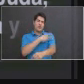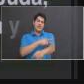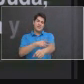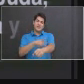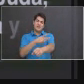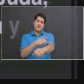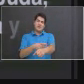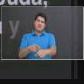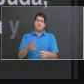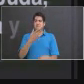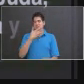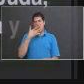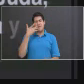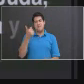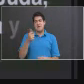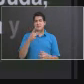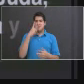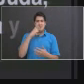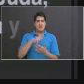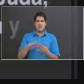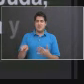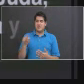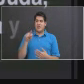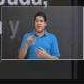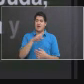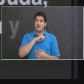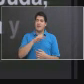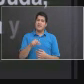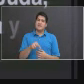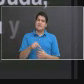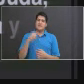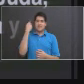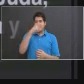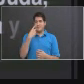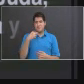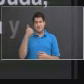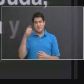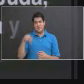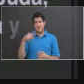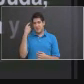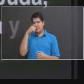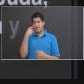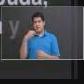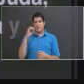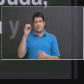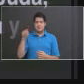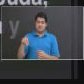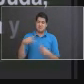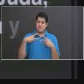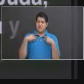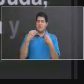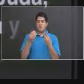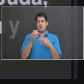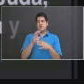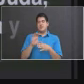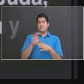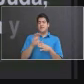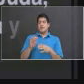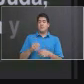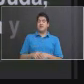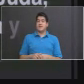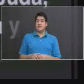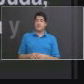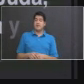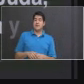la lectura, ¿verdad? Ahí está Sansón, ahí están todos los jueces. Incluso hay un par de falsos ahí, ¿verdad?